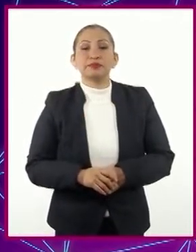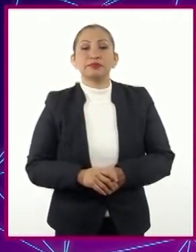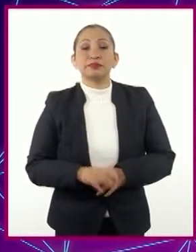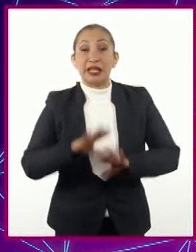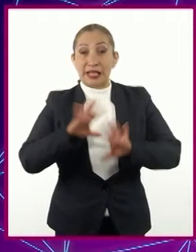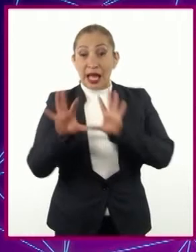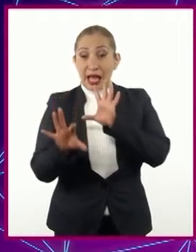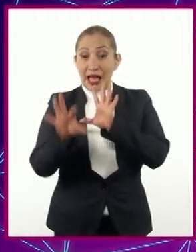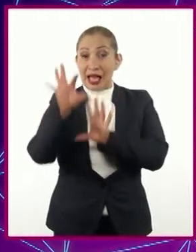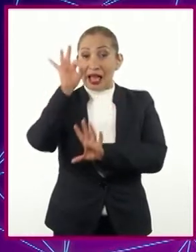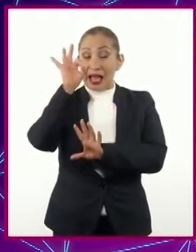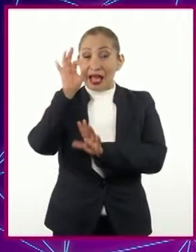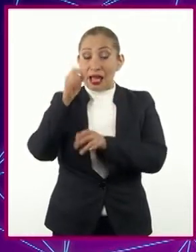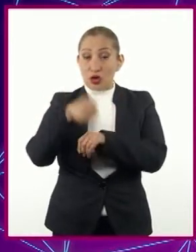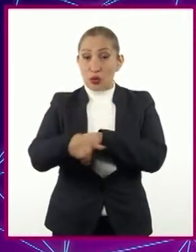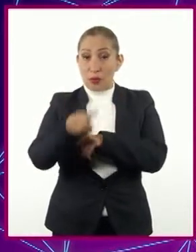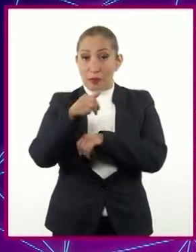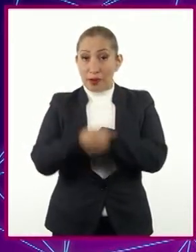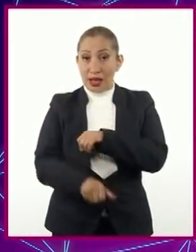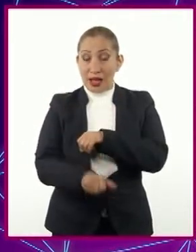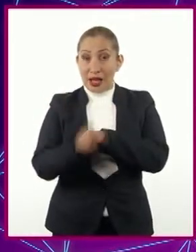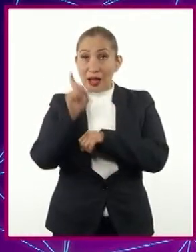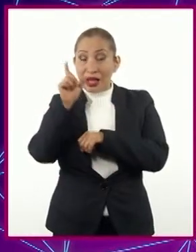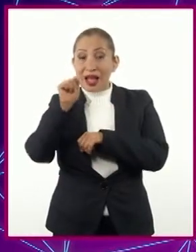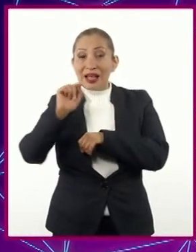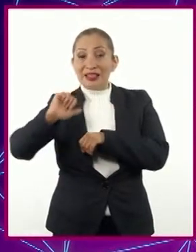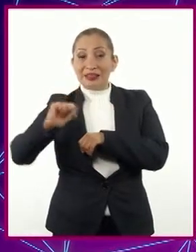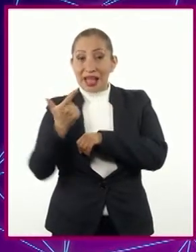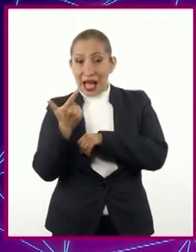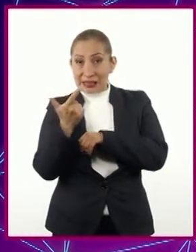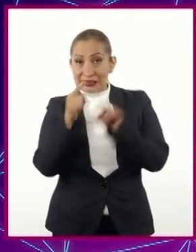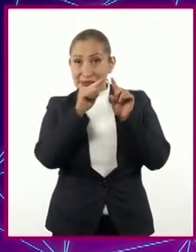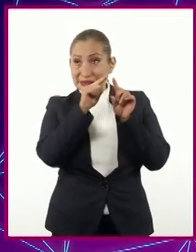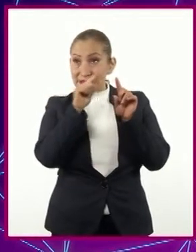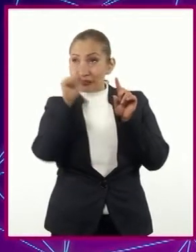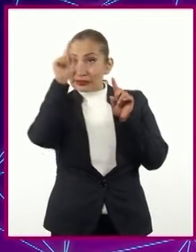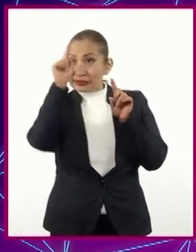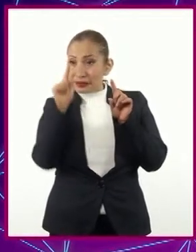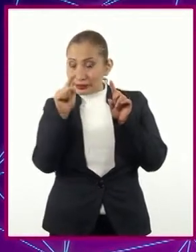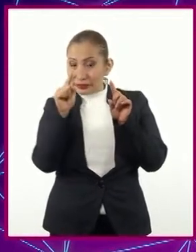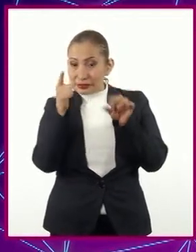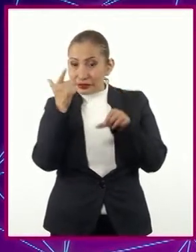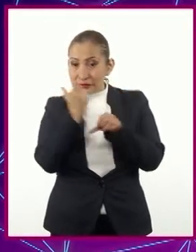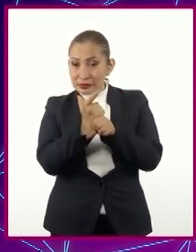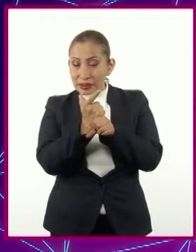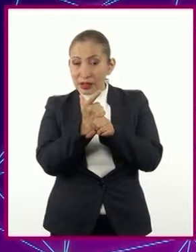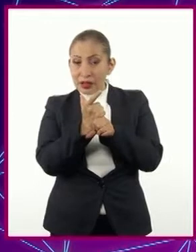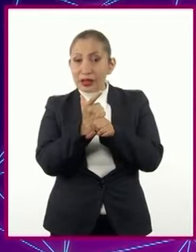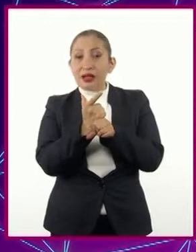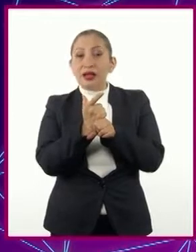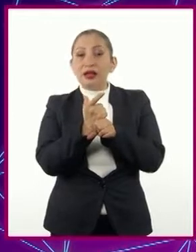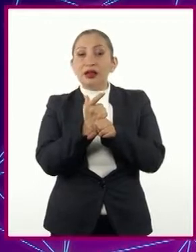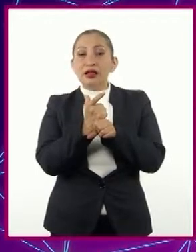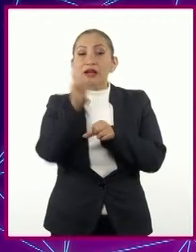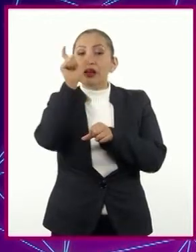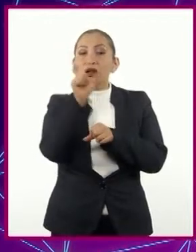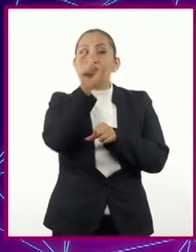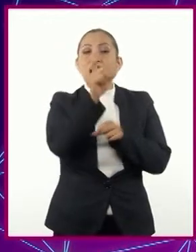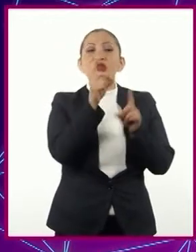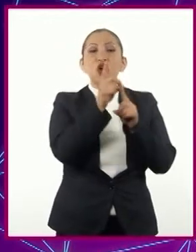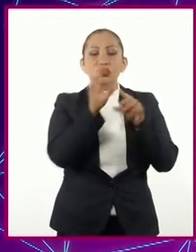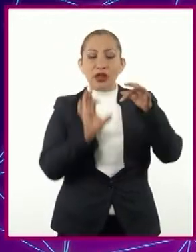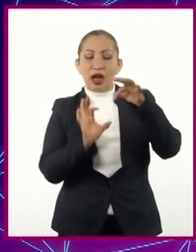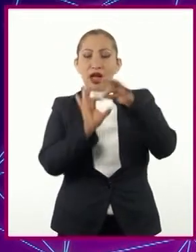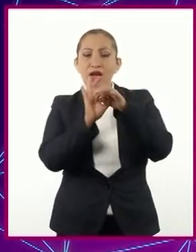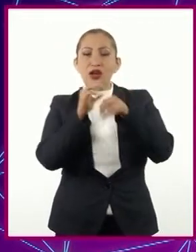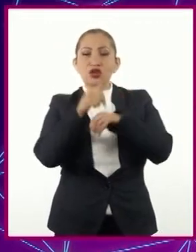Una vez localizado el valor de la columna de tan o tangente, se identifica la columna en donde coincide